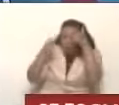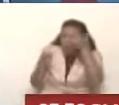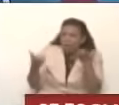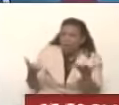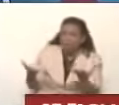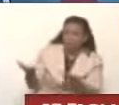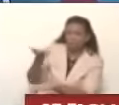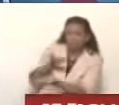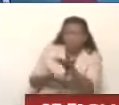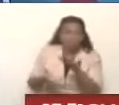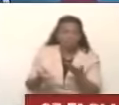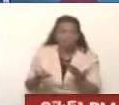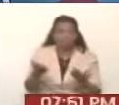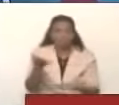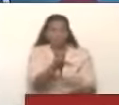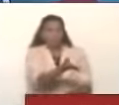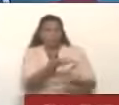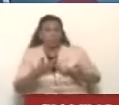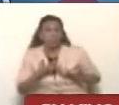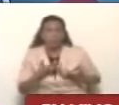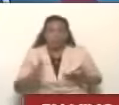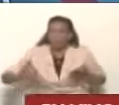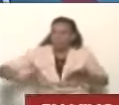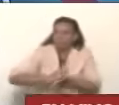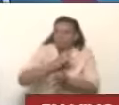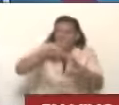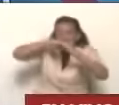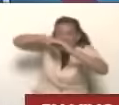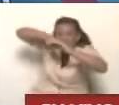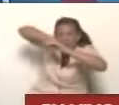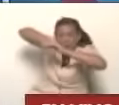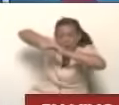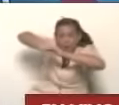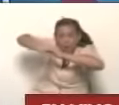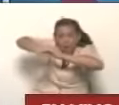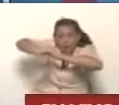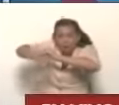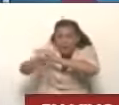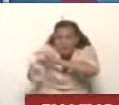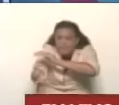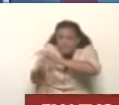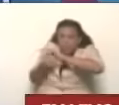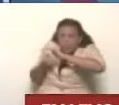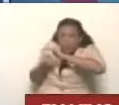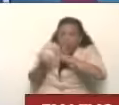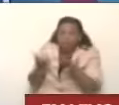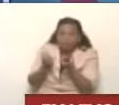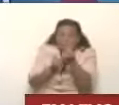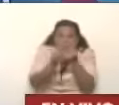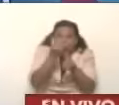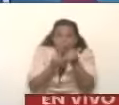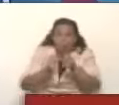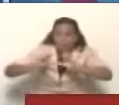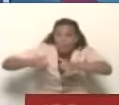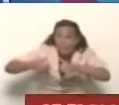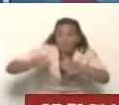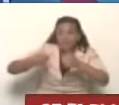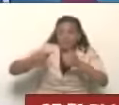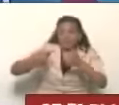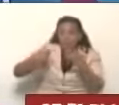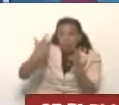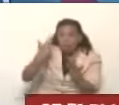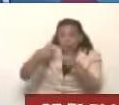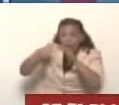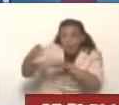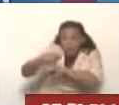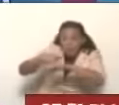estaban articulados para destruirnos desde adentro el plan de recuperación económica que empezó a dar resultados